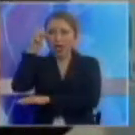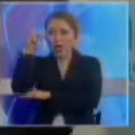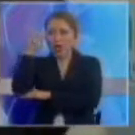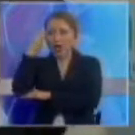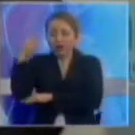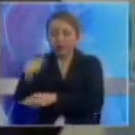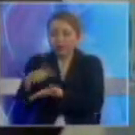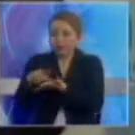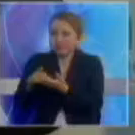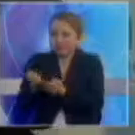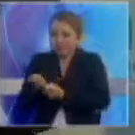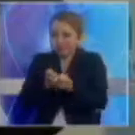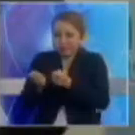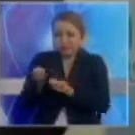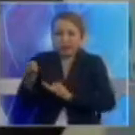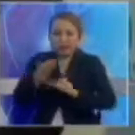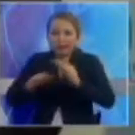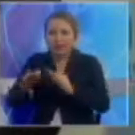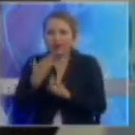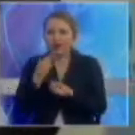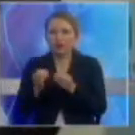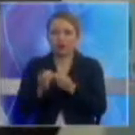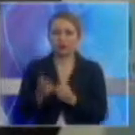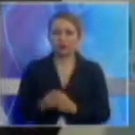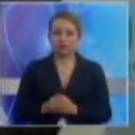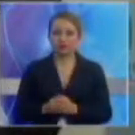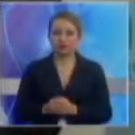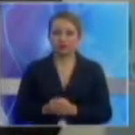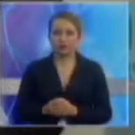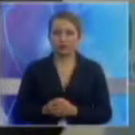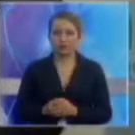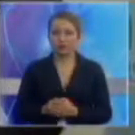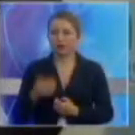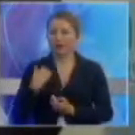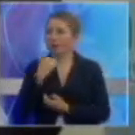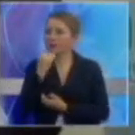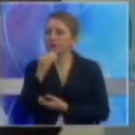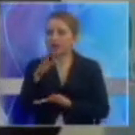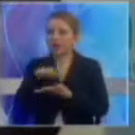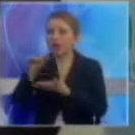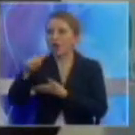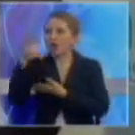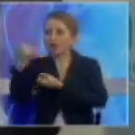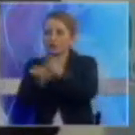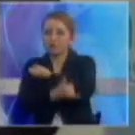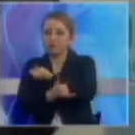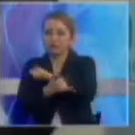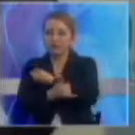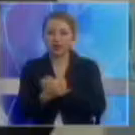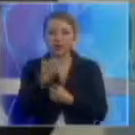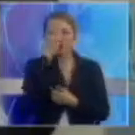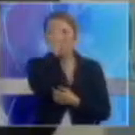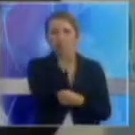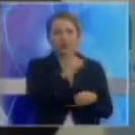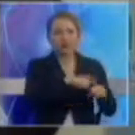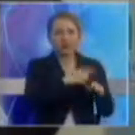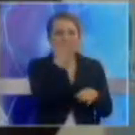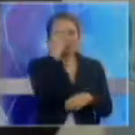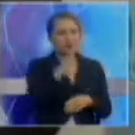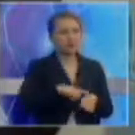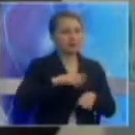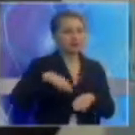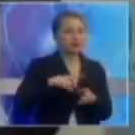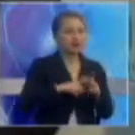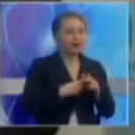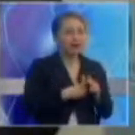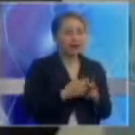y el pueblo ecuatoriano en tratar de mantenerles estudiando en el exterior. ¿Cuál es el nivel de los retrasos, ministro? Bueno, a inicios